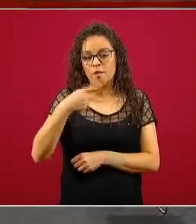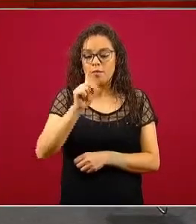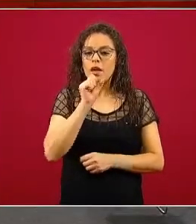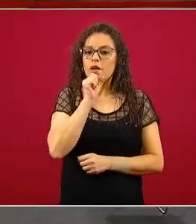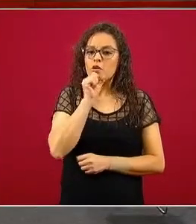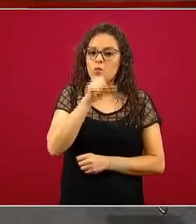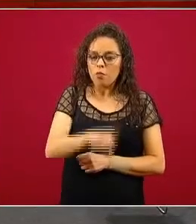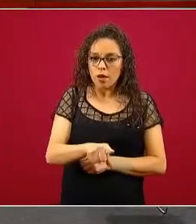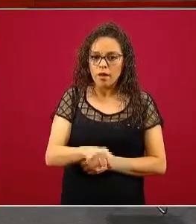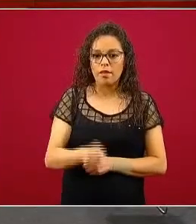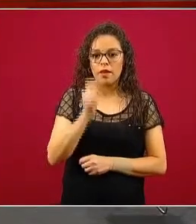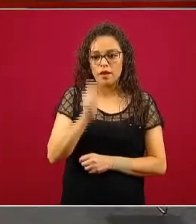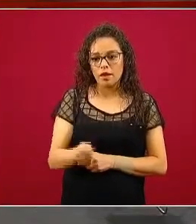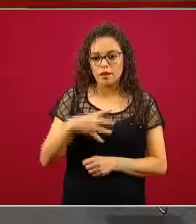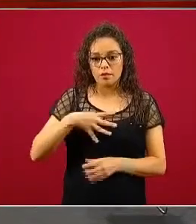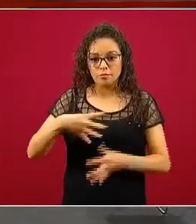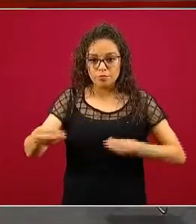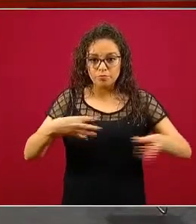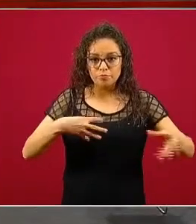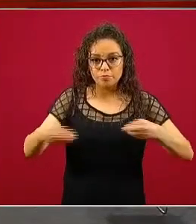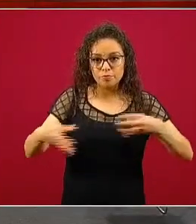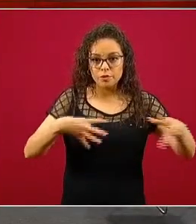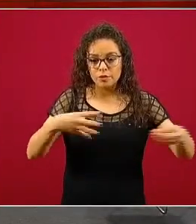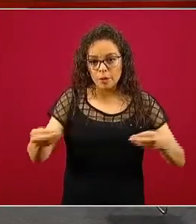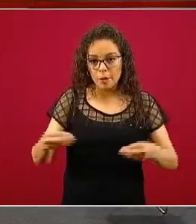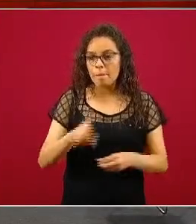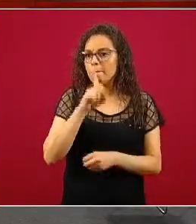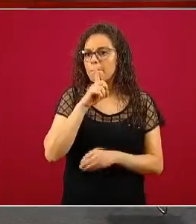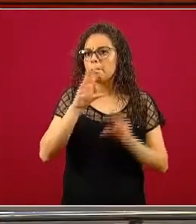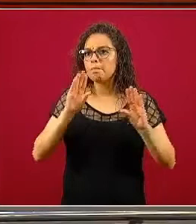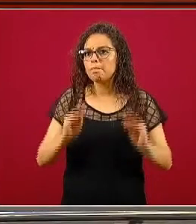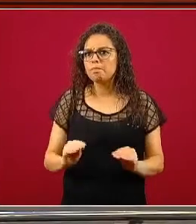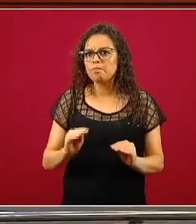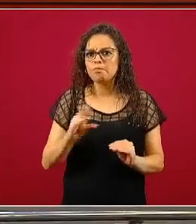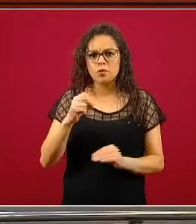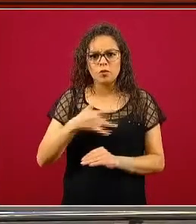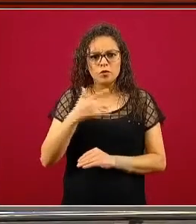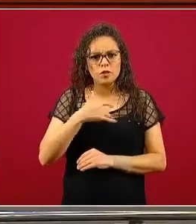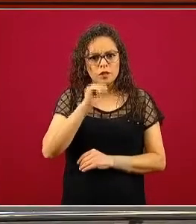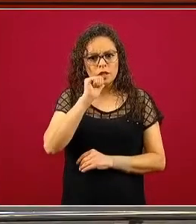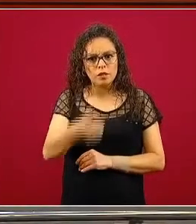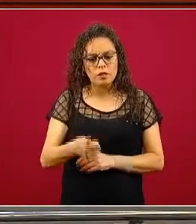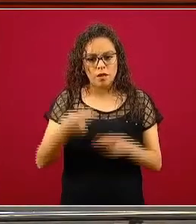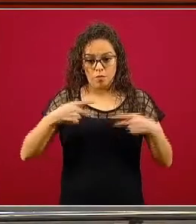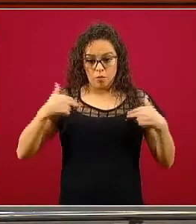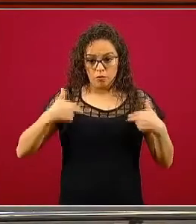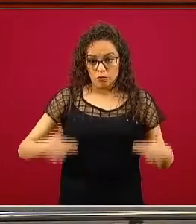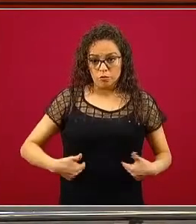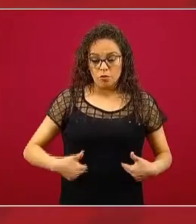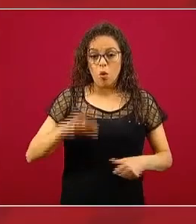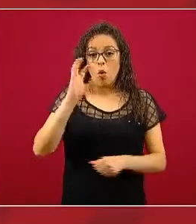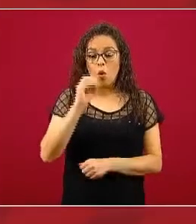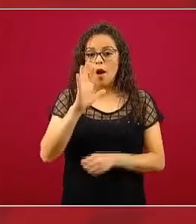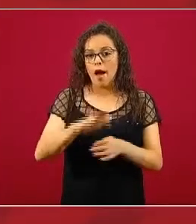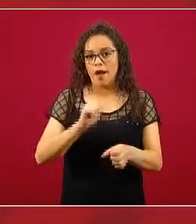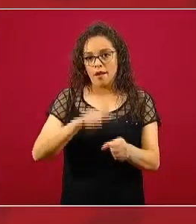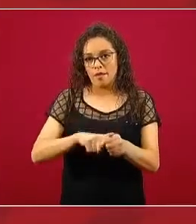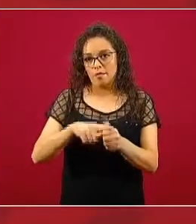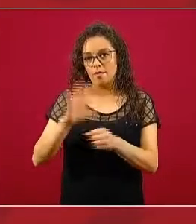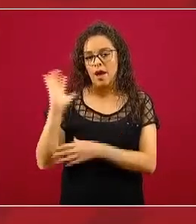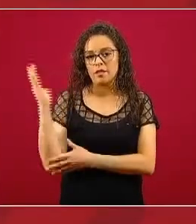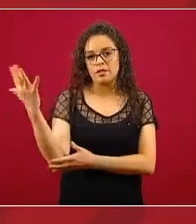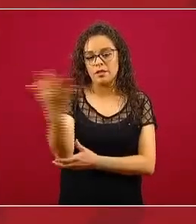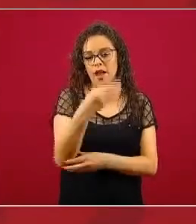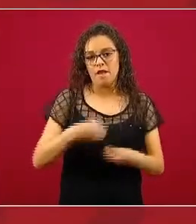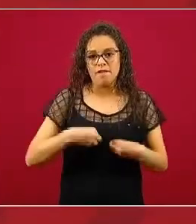cadenas de transmisión silenciosas en los humanos como en estas especies de la vida silvestre. Es difícil